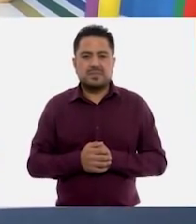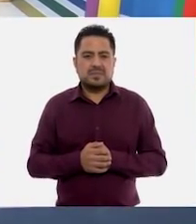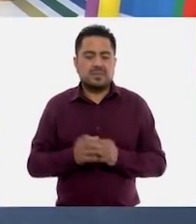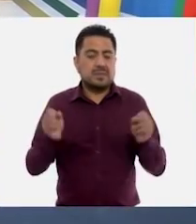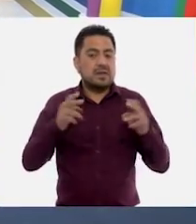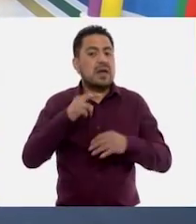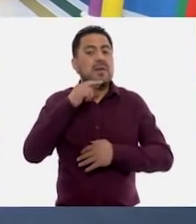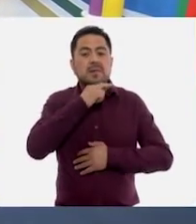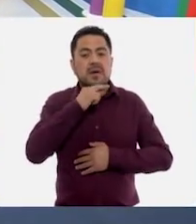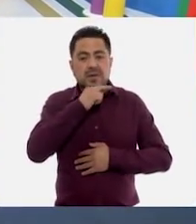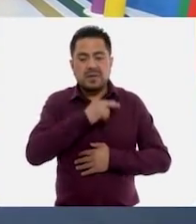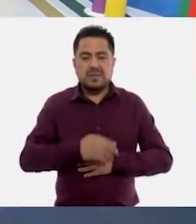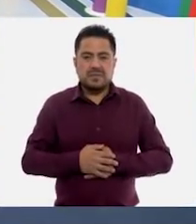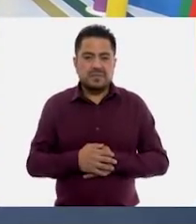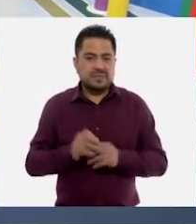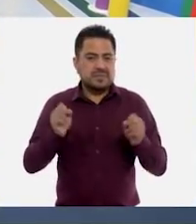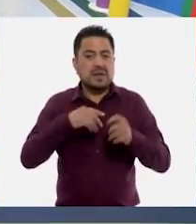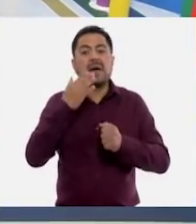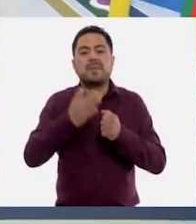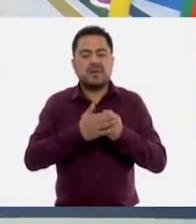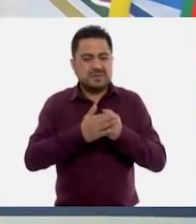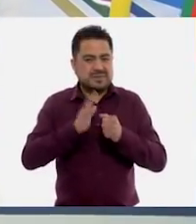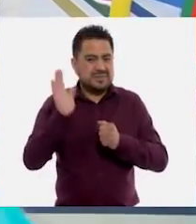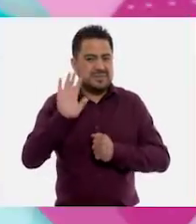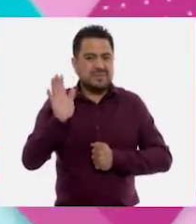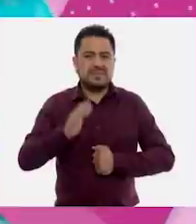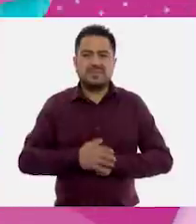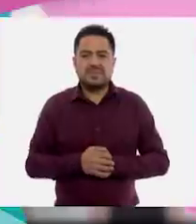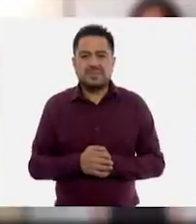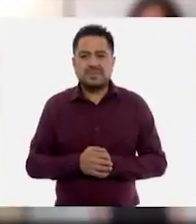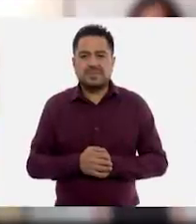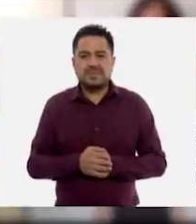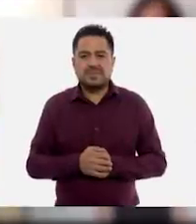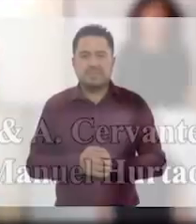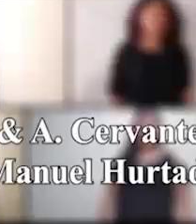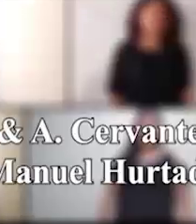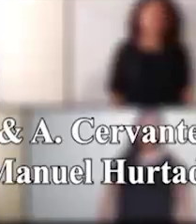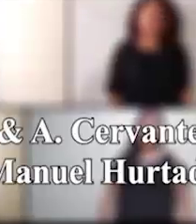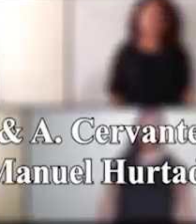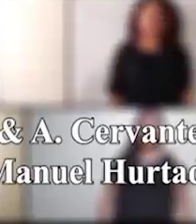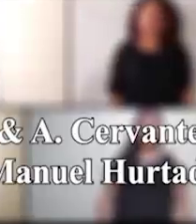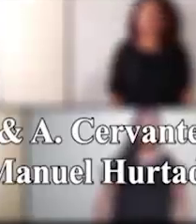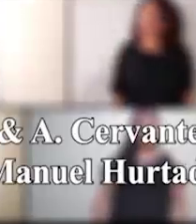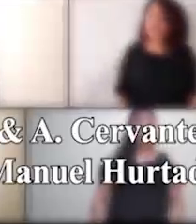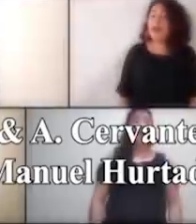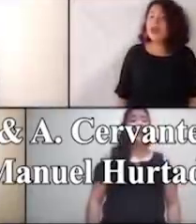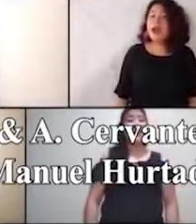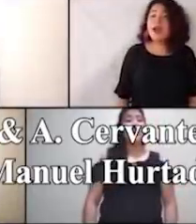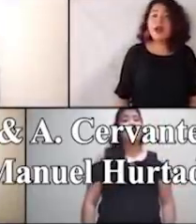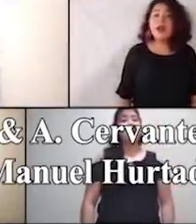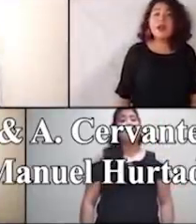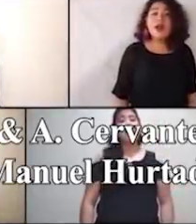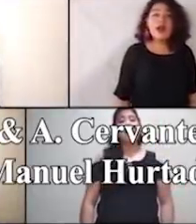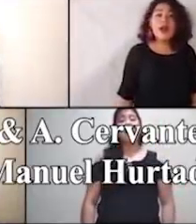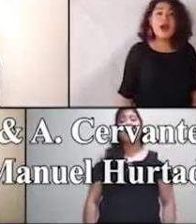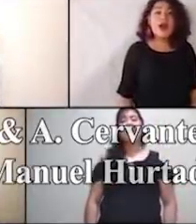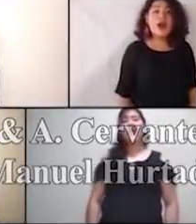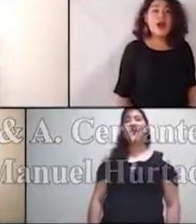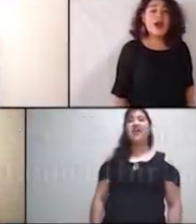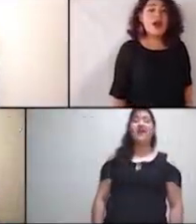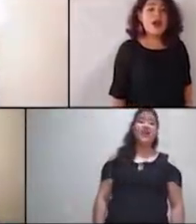¡Hasta pronto! ¡Hasta la próxima!